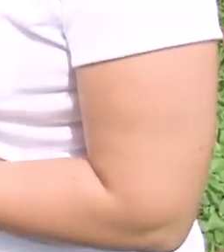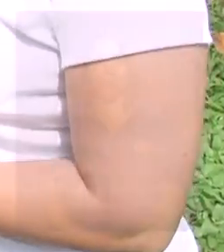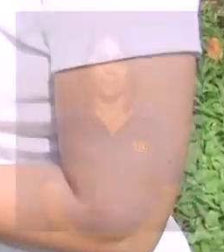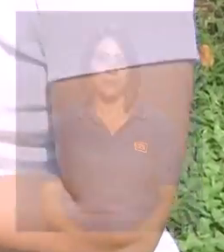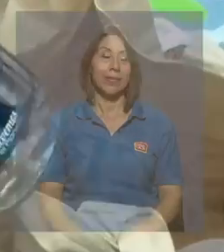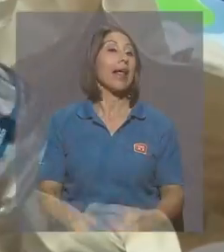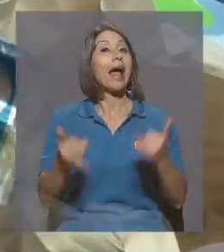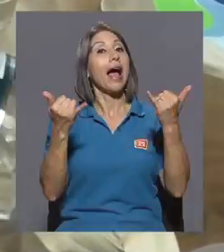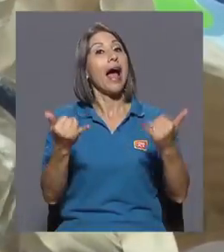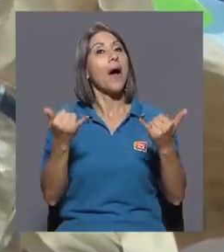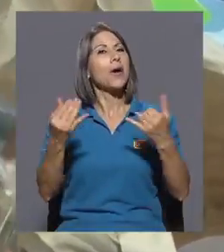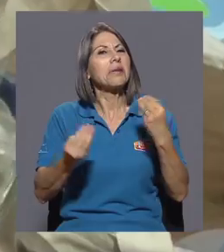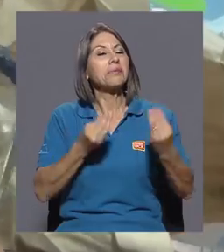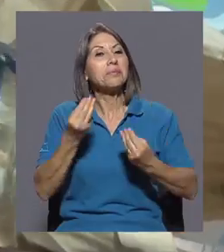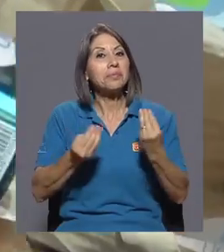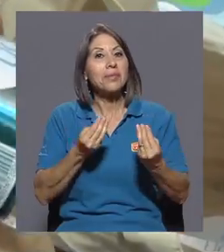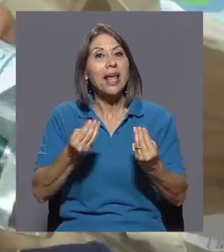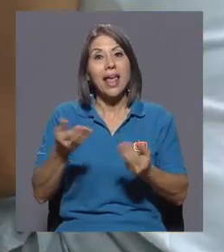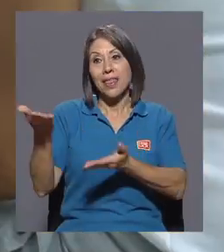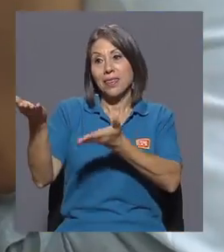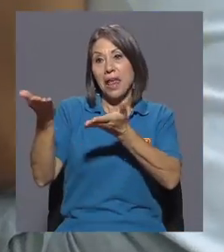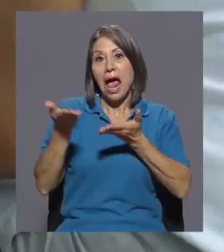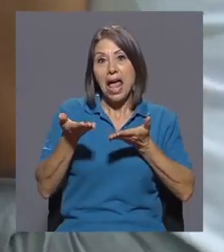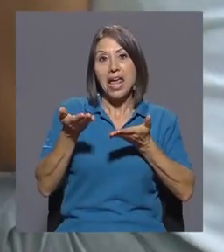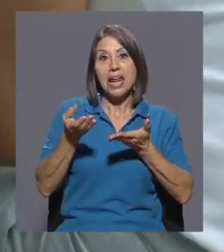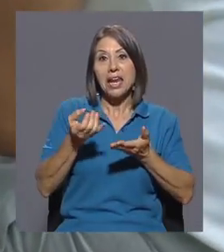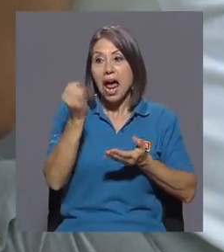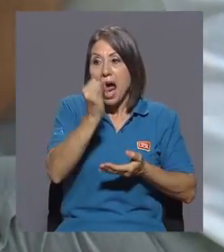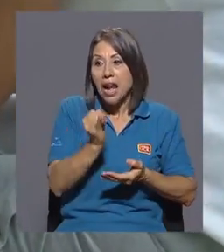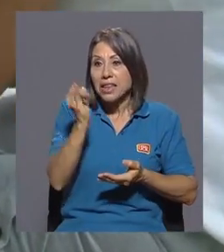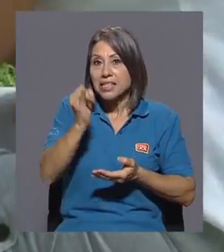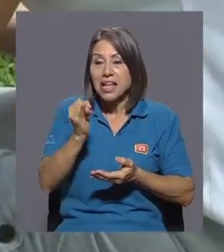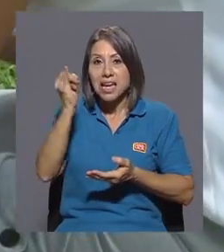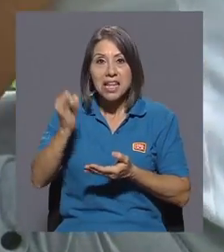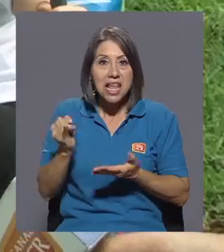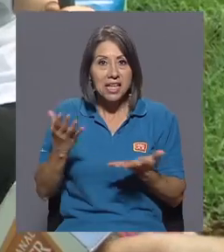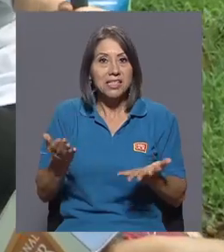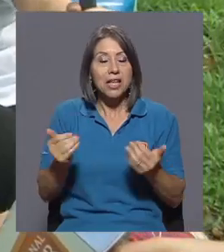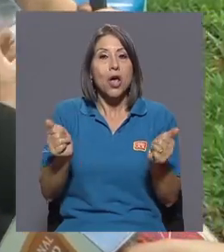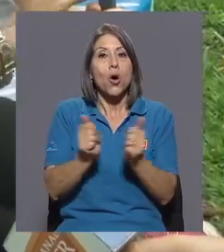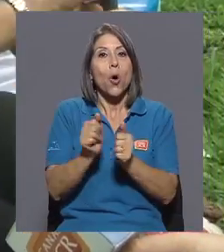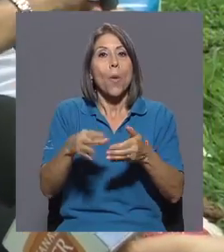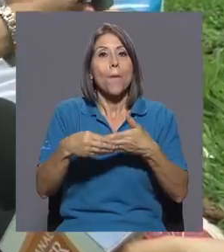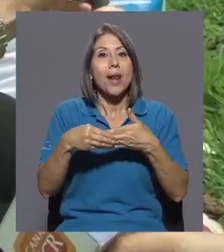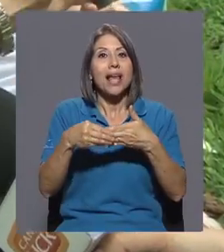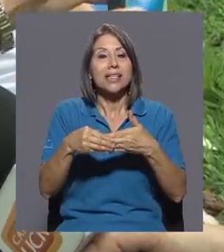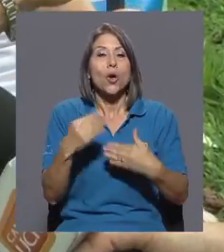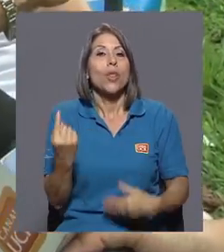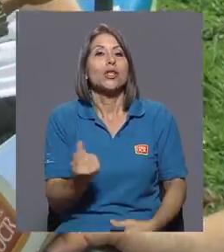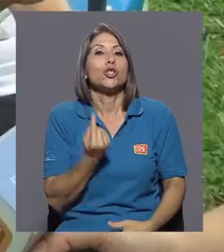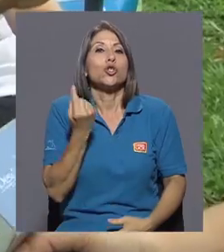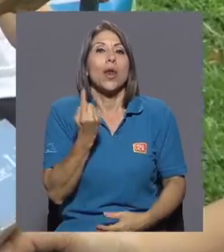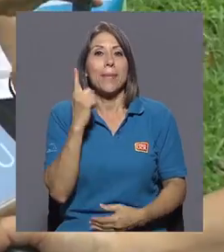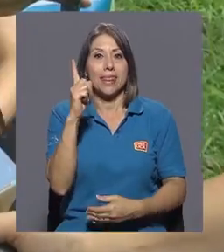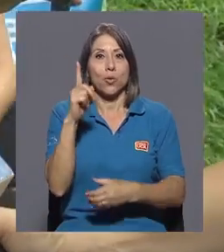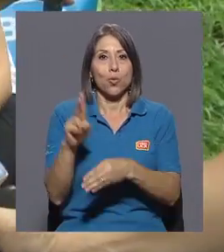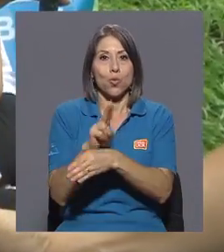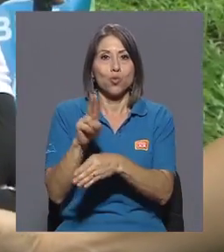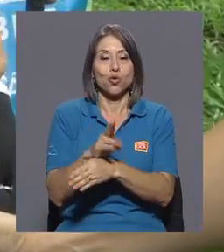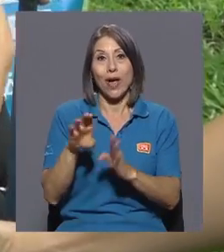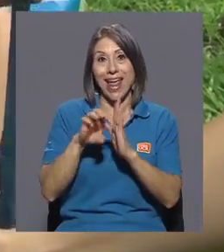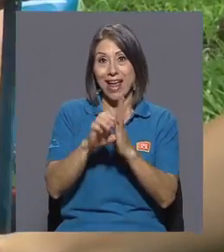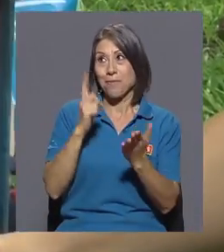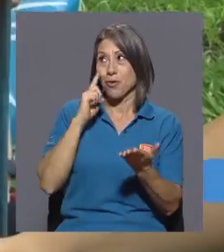En esta ocasión lo que hicimos fue traer un poco de artesanías que hemos elaborado con plástico de un solo uso. Por ejemplo, esos caballitos